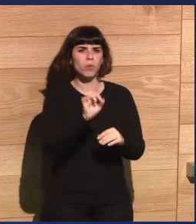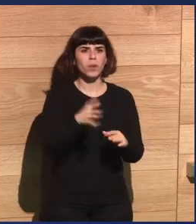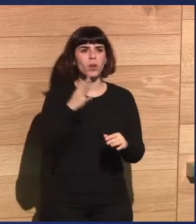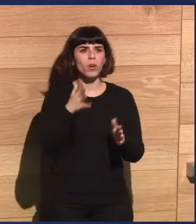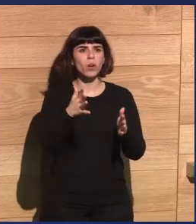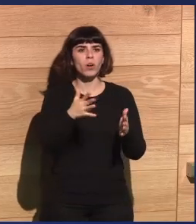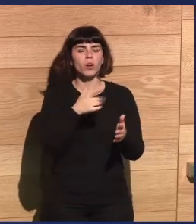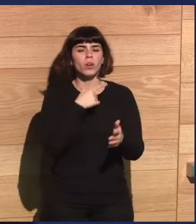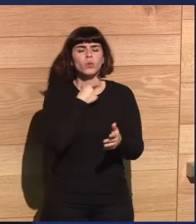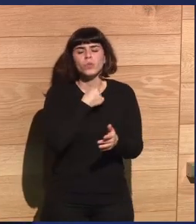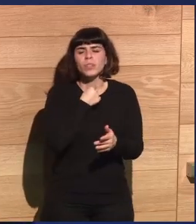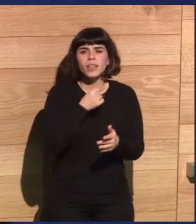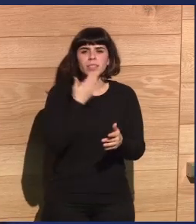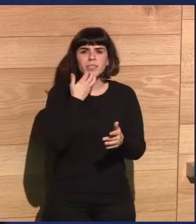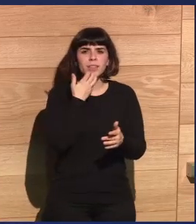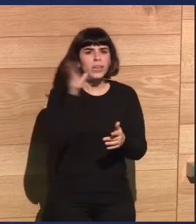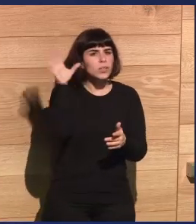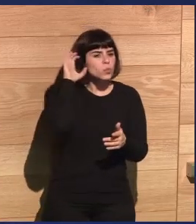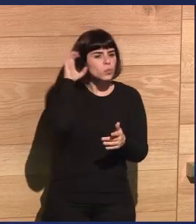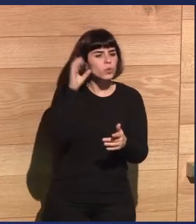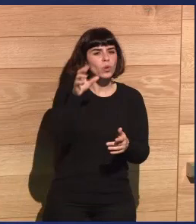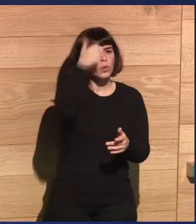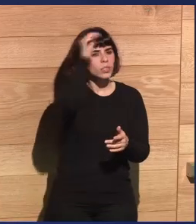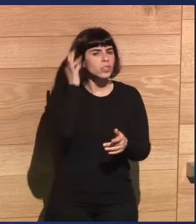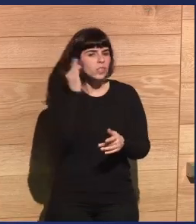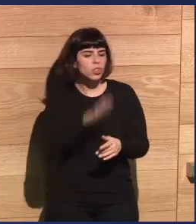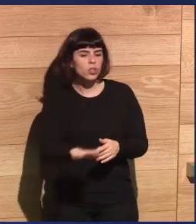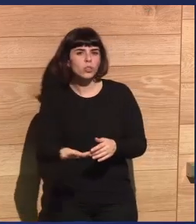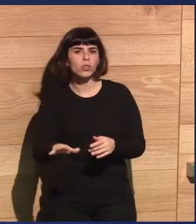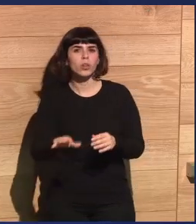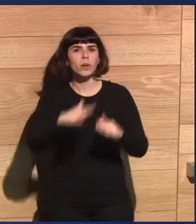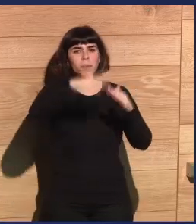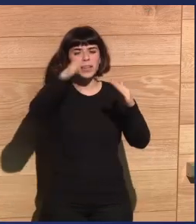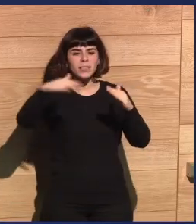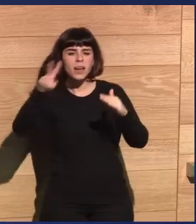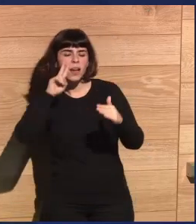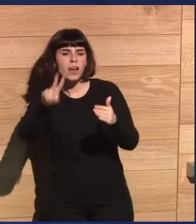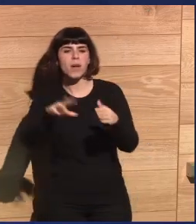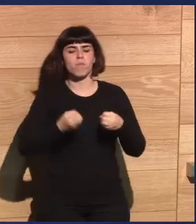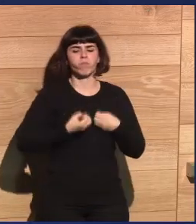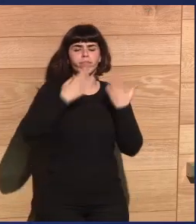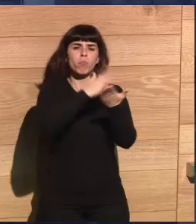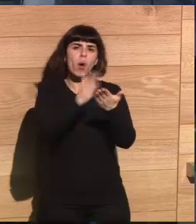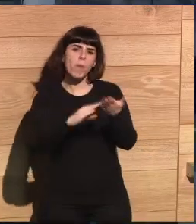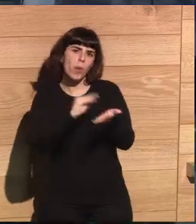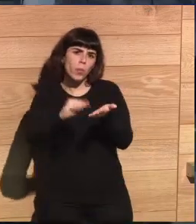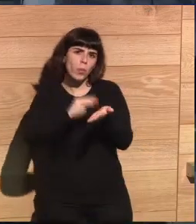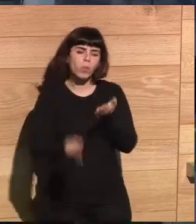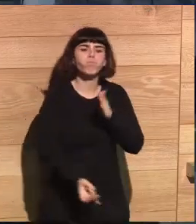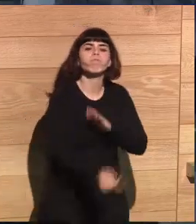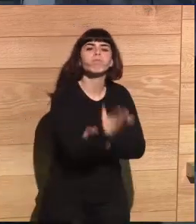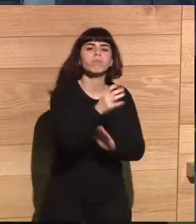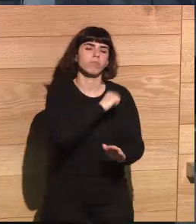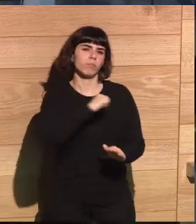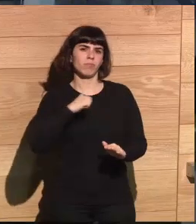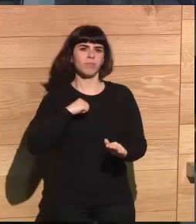niña lo escuche y tiene esa pasión y de repente un paisaje le despierta un poema, pues que también la siga. Pues ojalá que haya cambiado de idea,